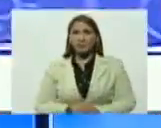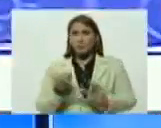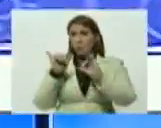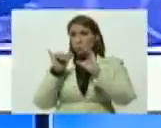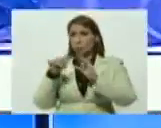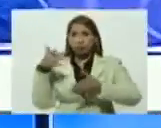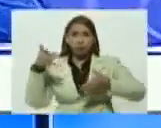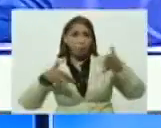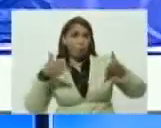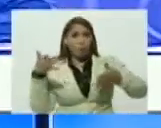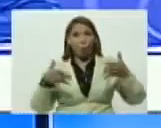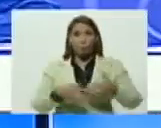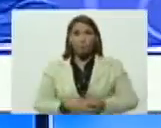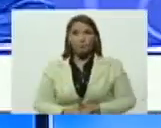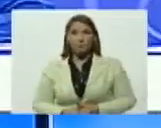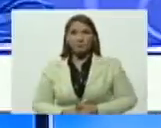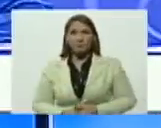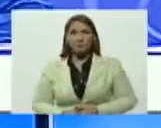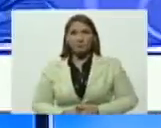¿Influencers?